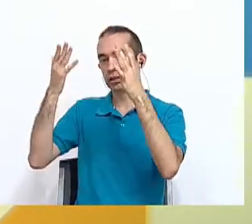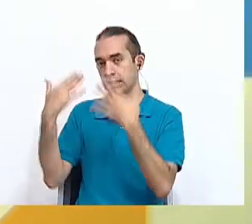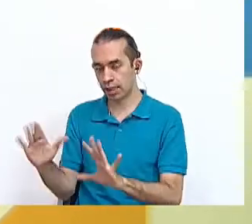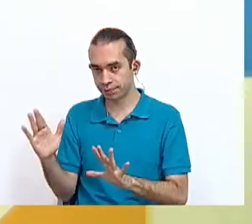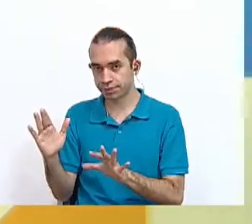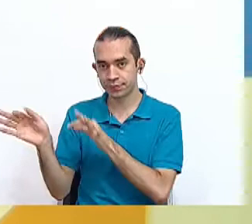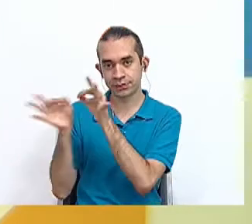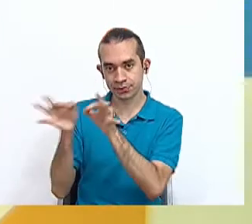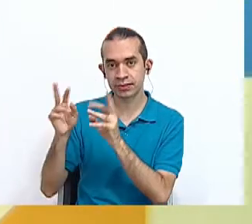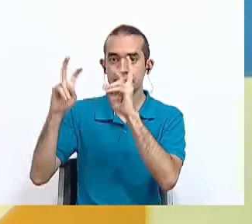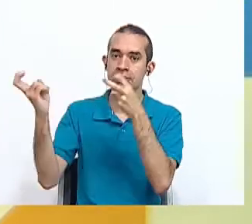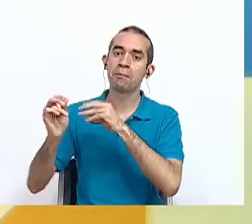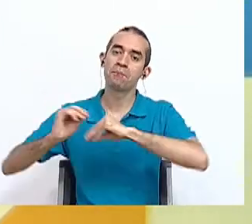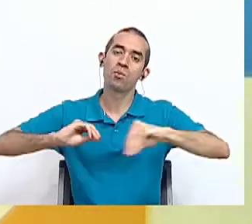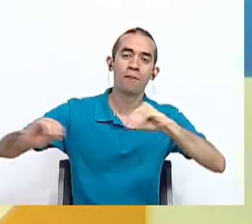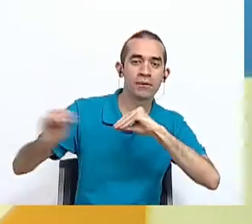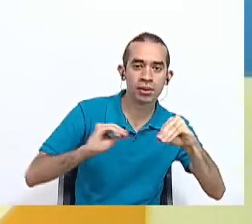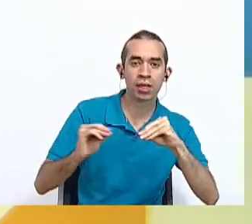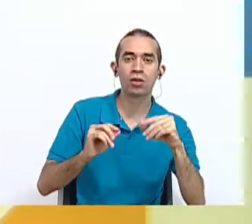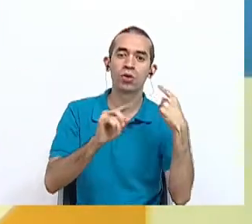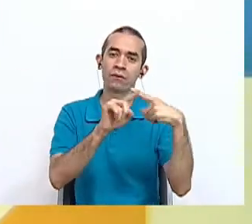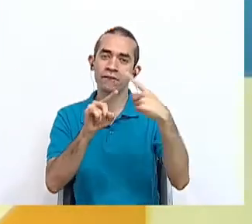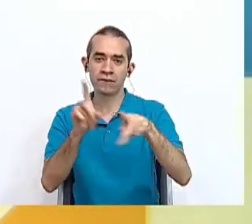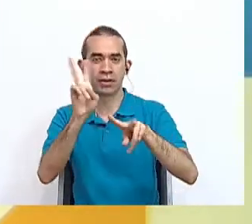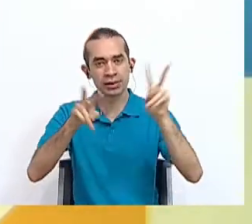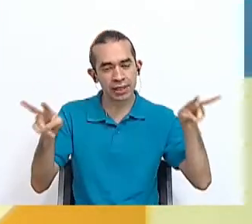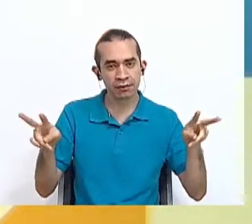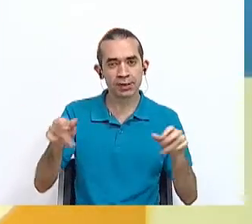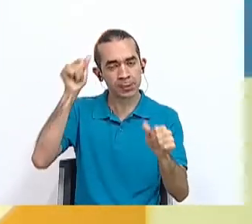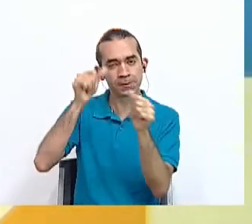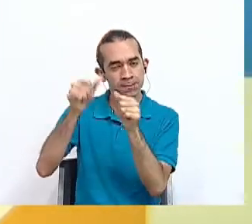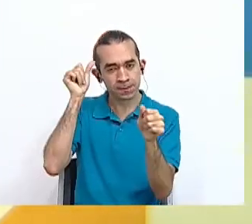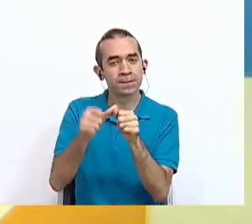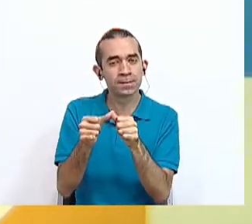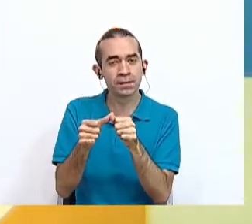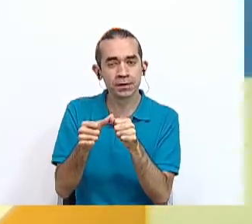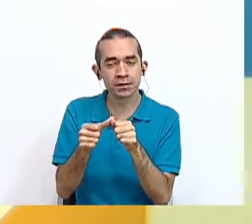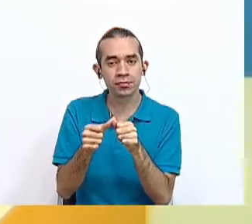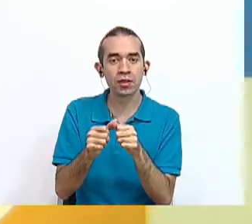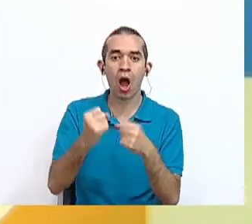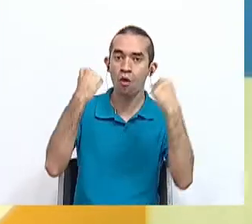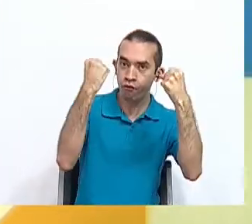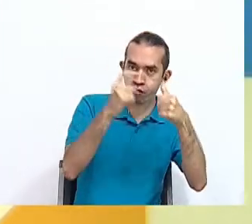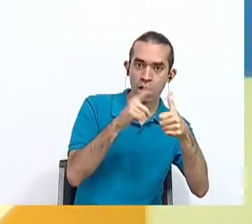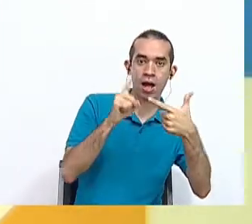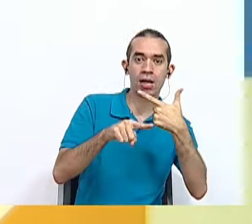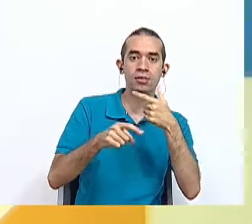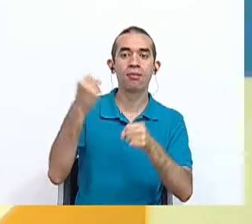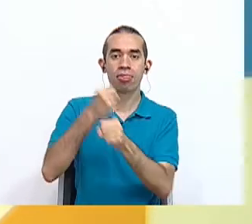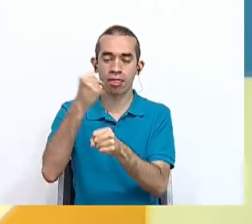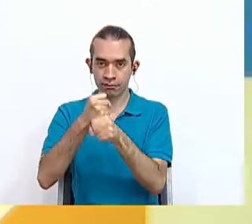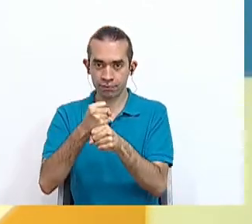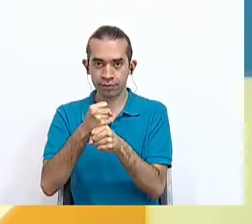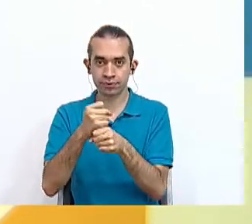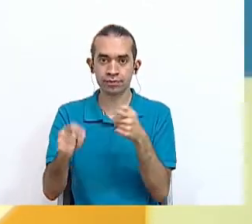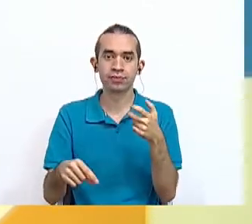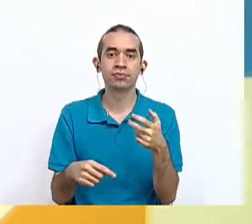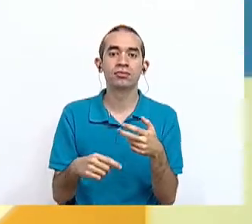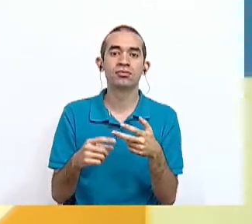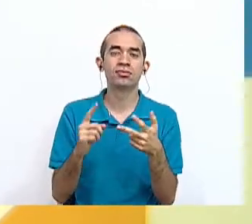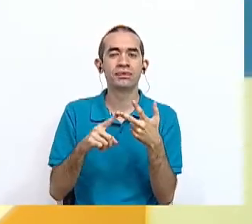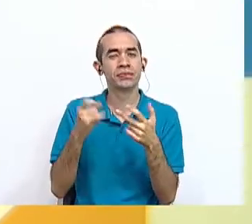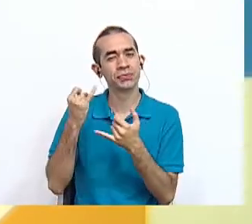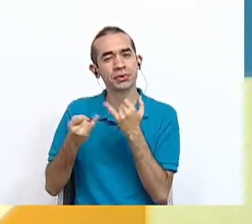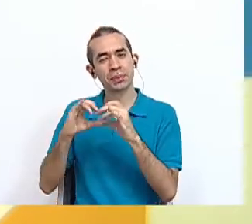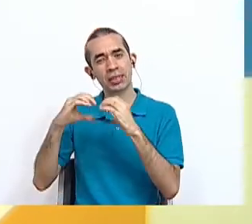todo el tema de movimiento, sus variables, ¿recuerdan? La fuerza, el trabajo y ahora